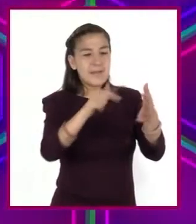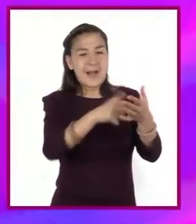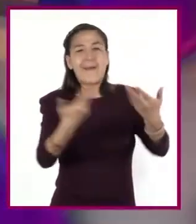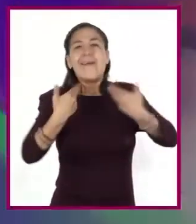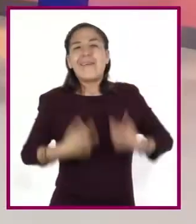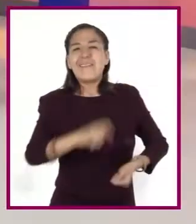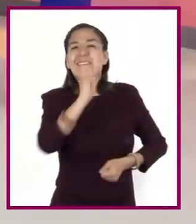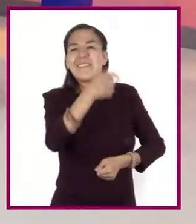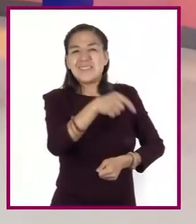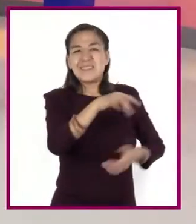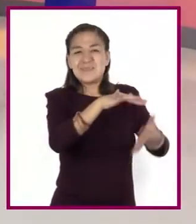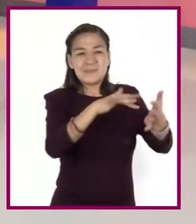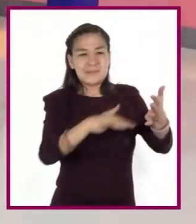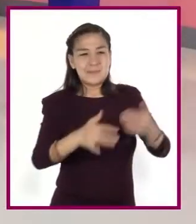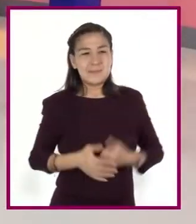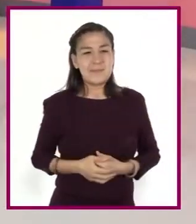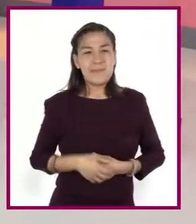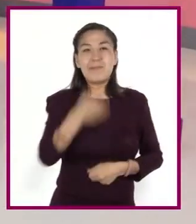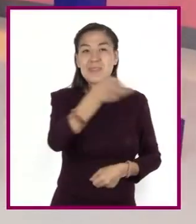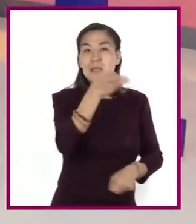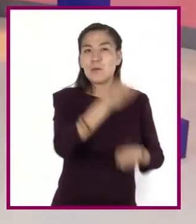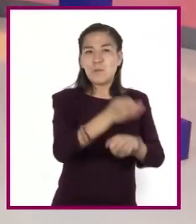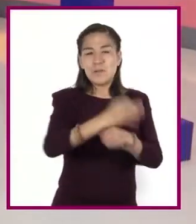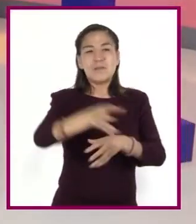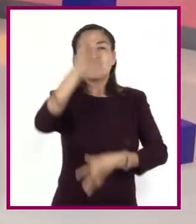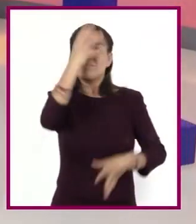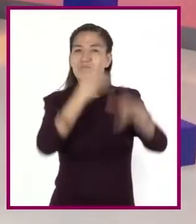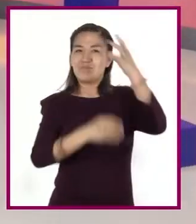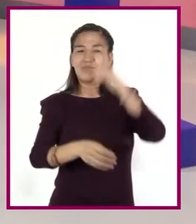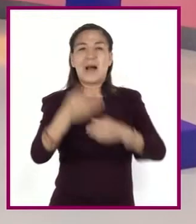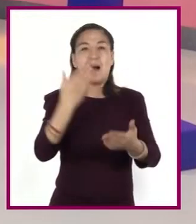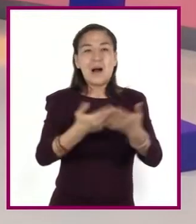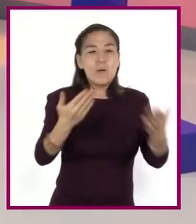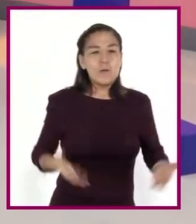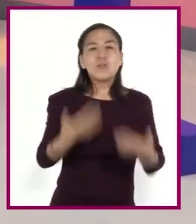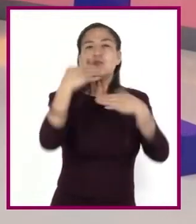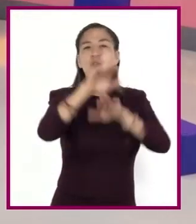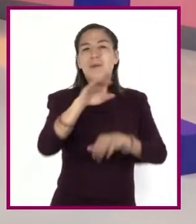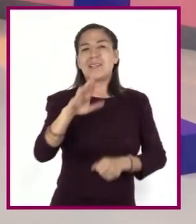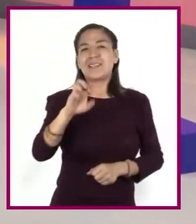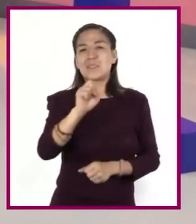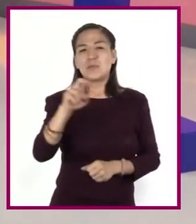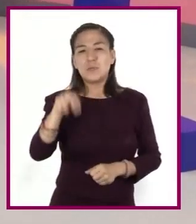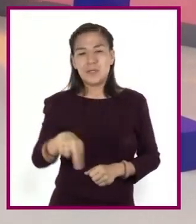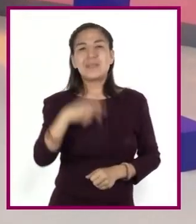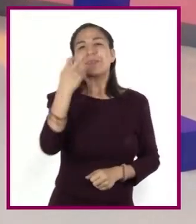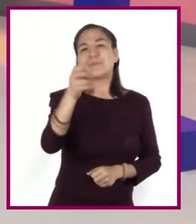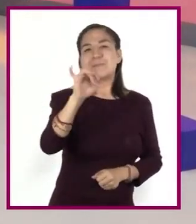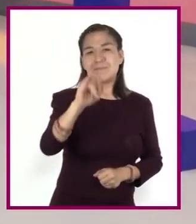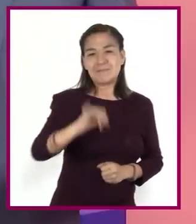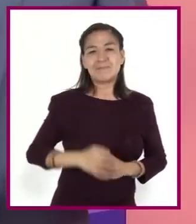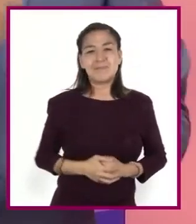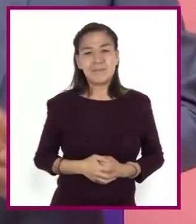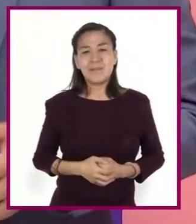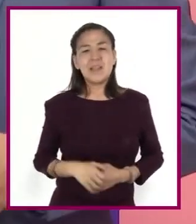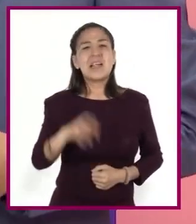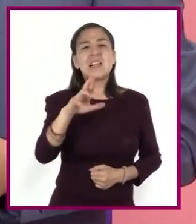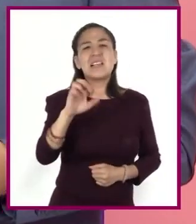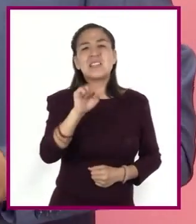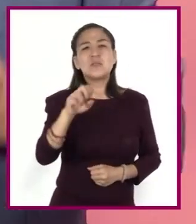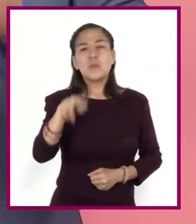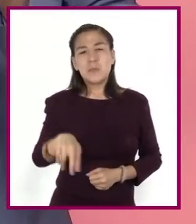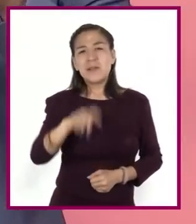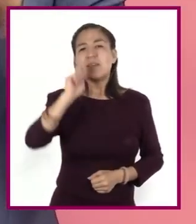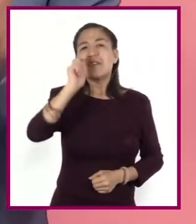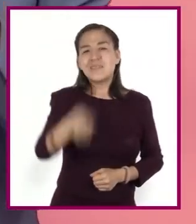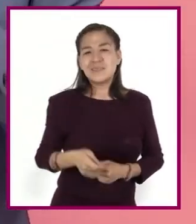documento. Es extraordinario lo que hemos aprendido hasta el momento sobre los resúmenes. En efecto, Daniel, los resúmenes